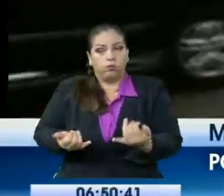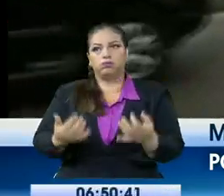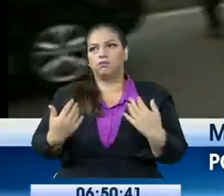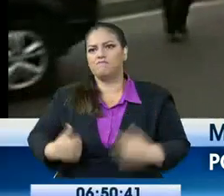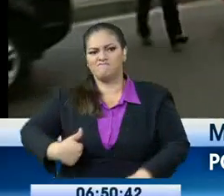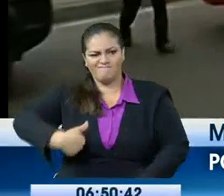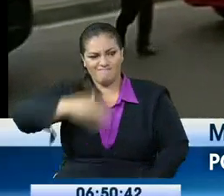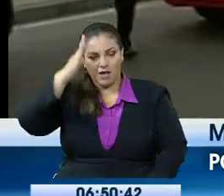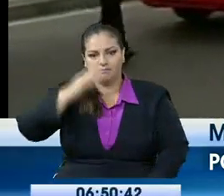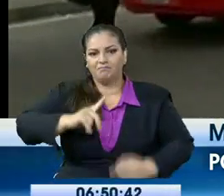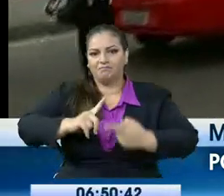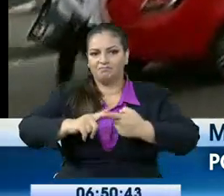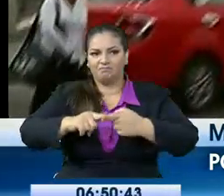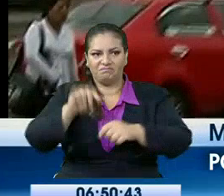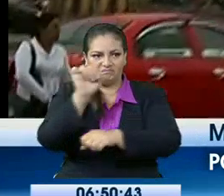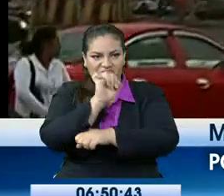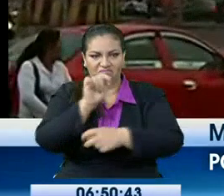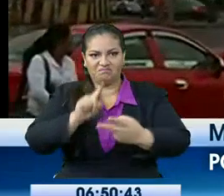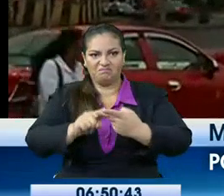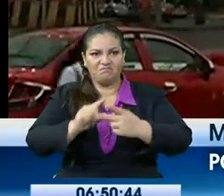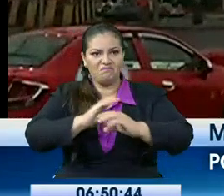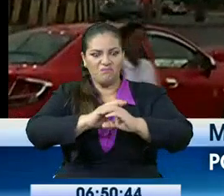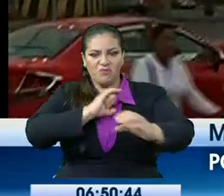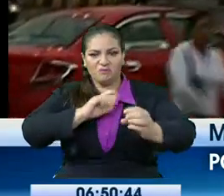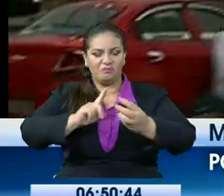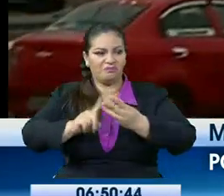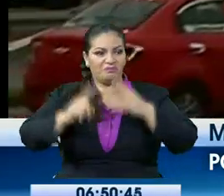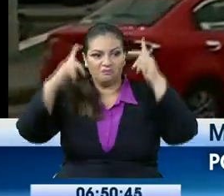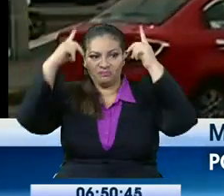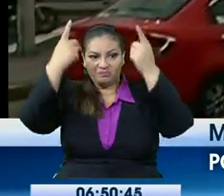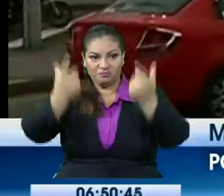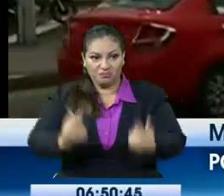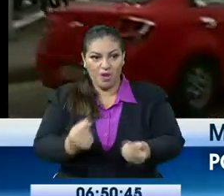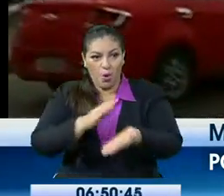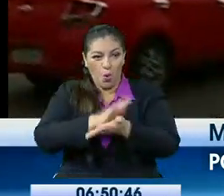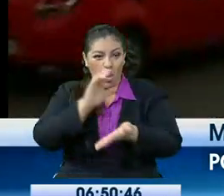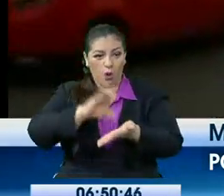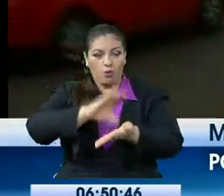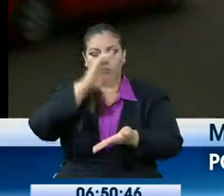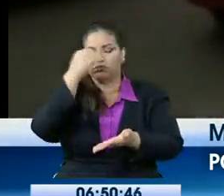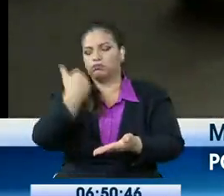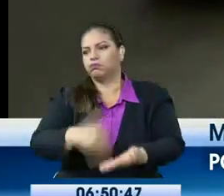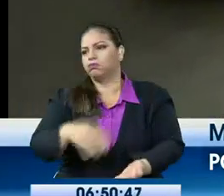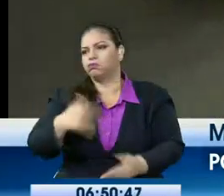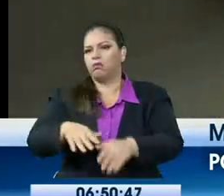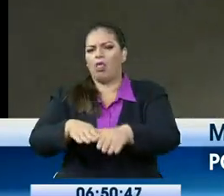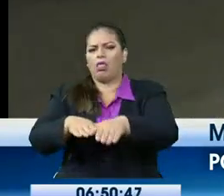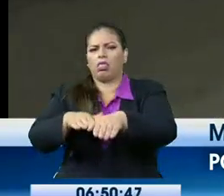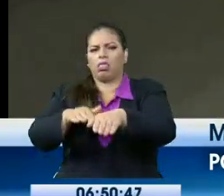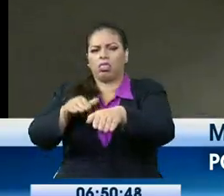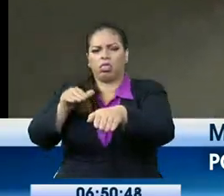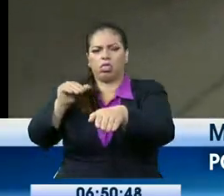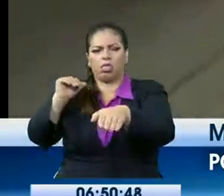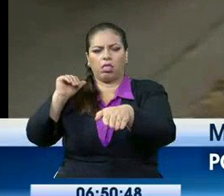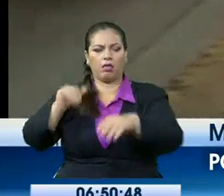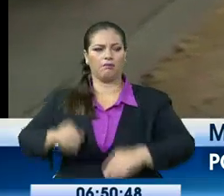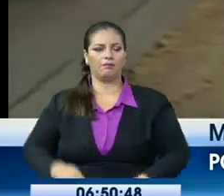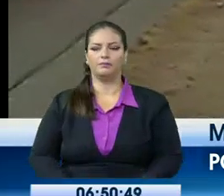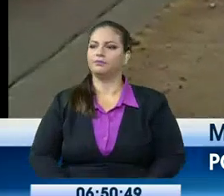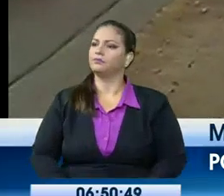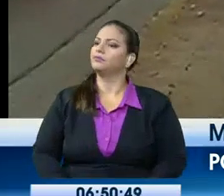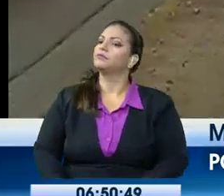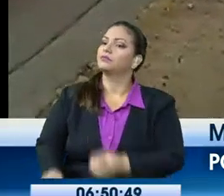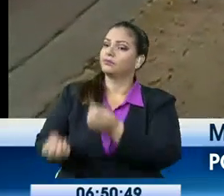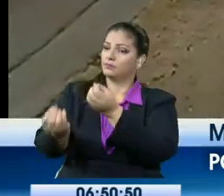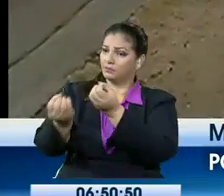La solución, como vuelvo a repetir, es esto, señor periodista. Y gracias por estar aquí. Ustedes me decían que con este nuevo ingreso que